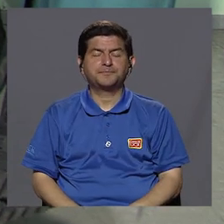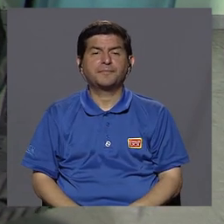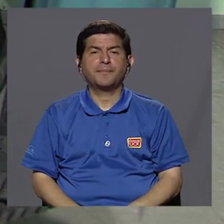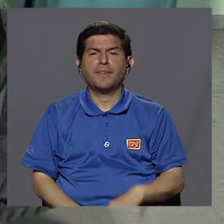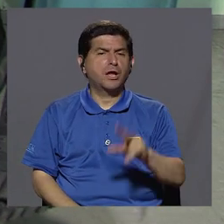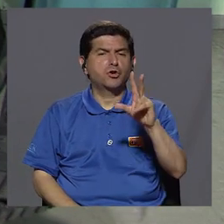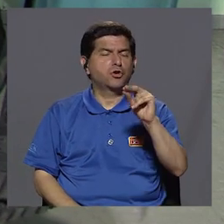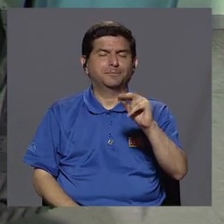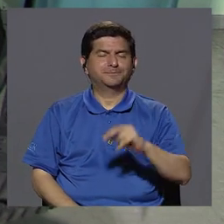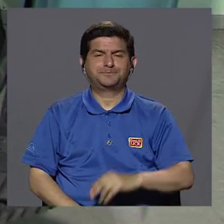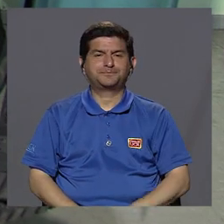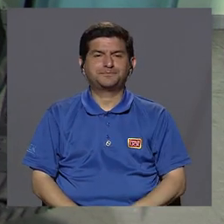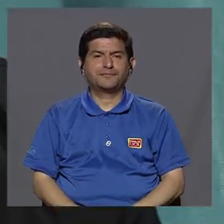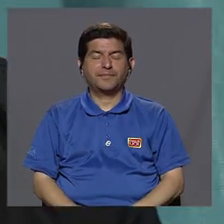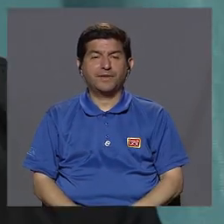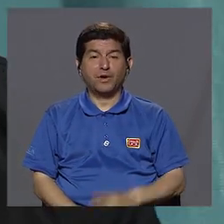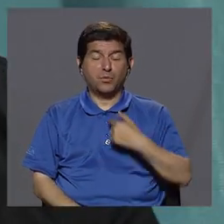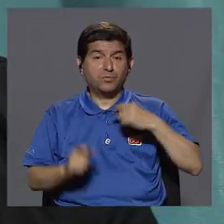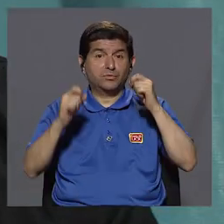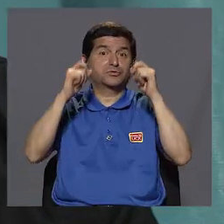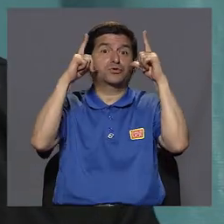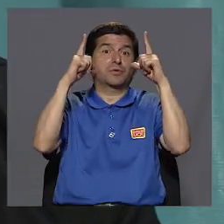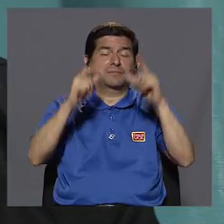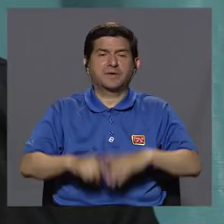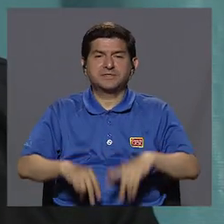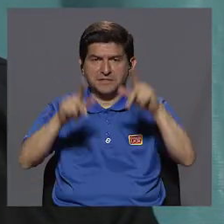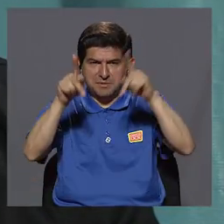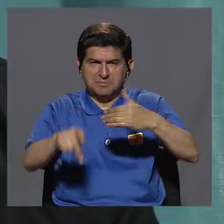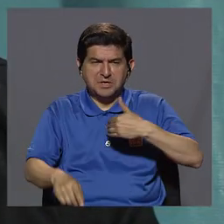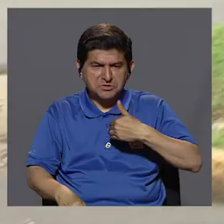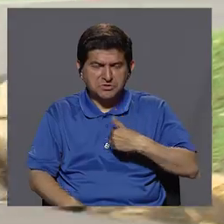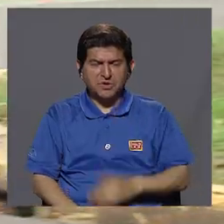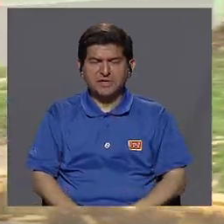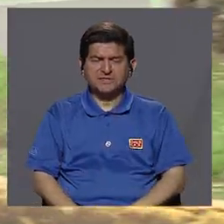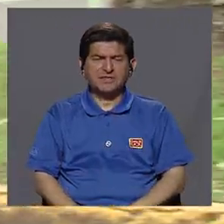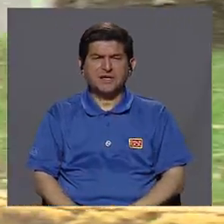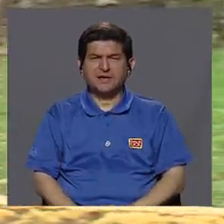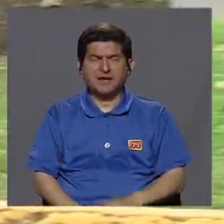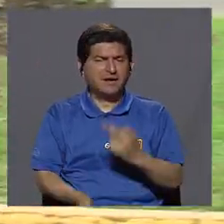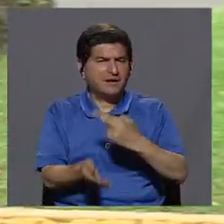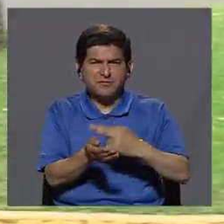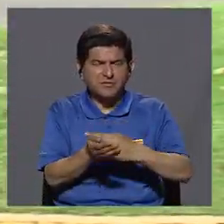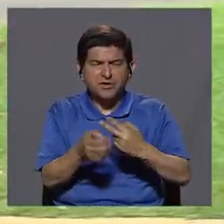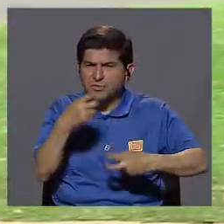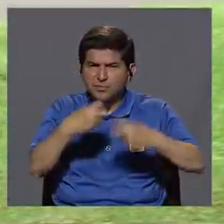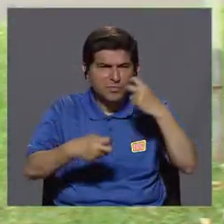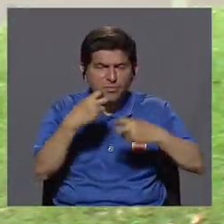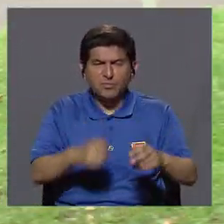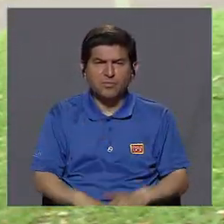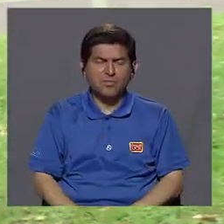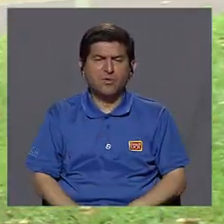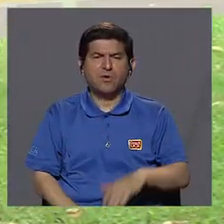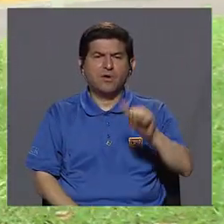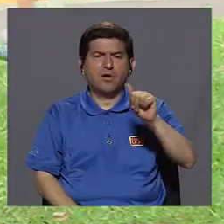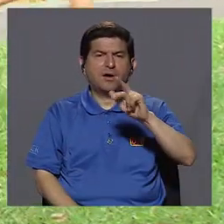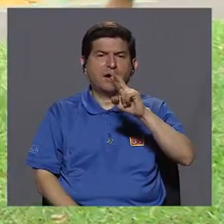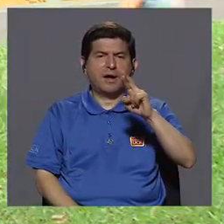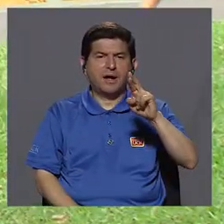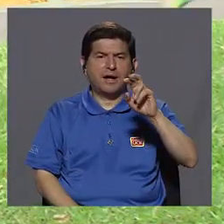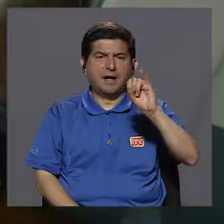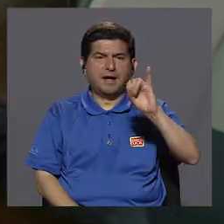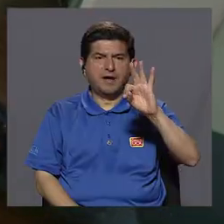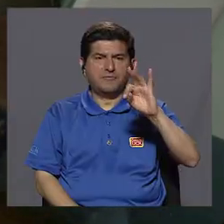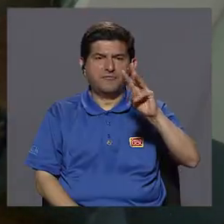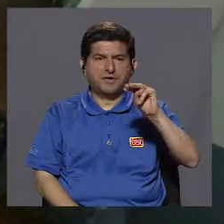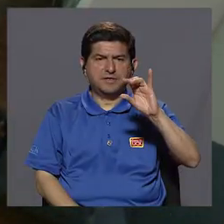vieras que no se llevó una sorpresa los pacientes que tienen arritmias que tienen lo que llamamos en